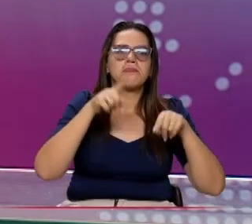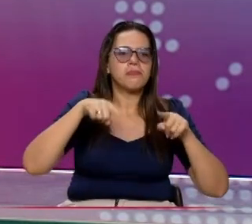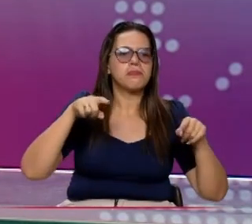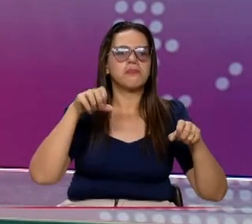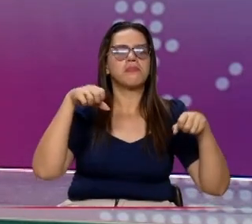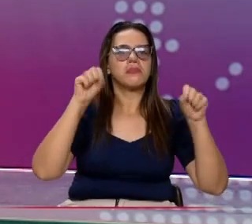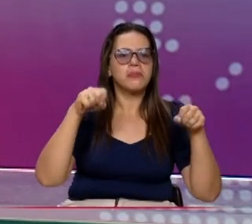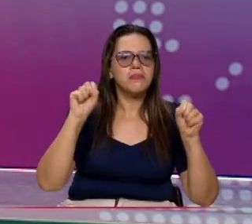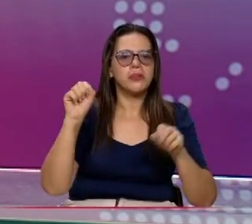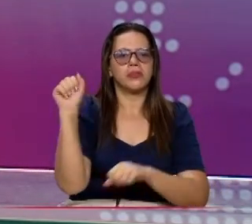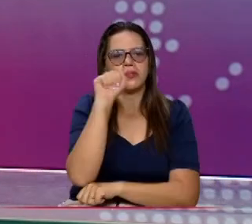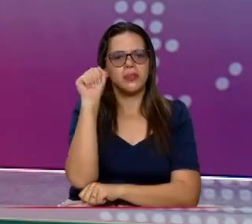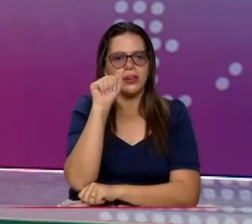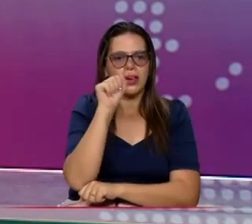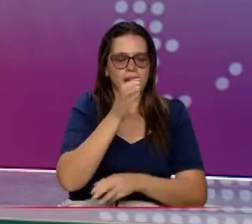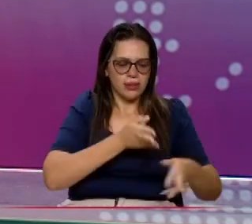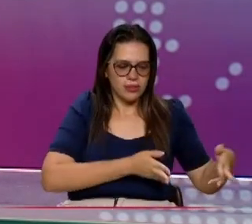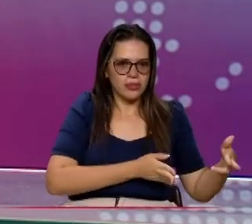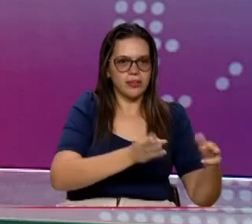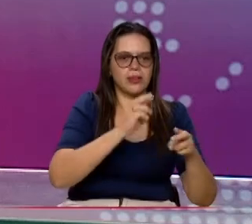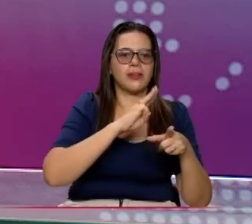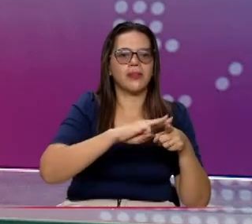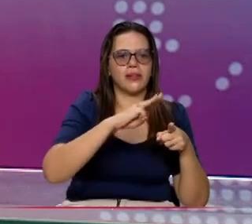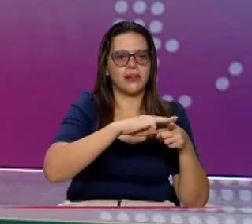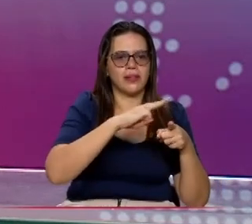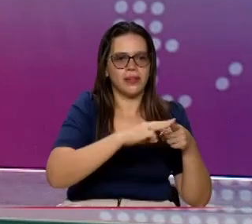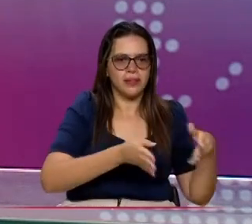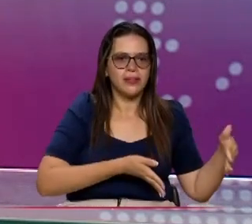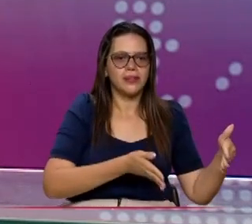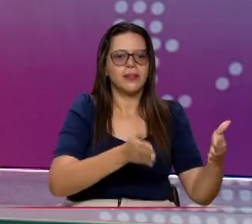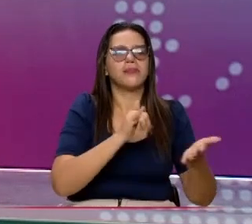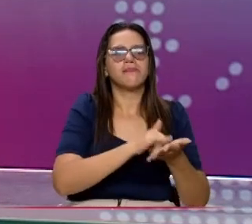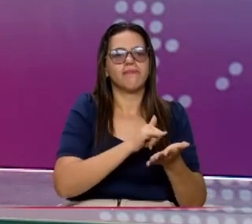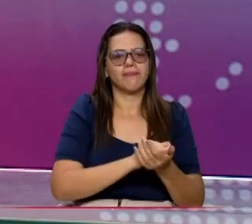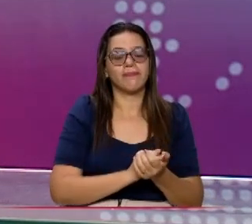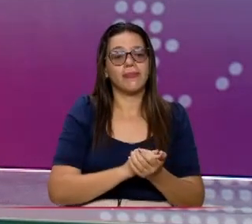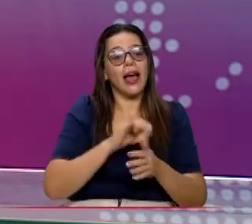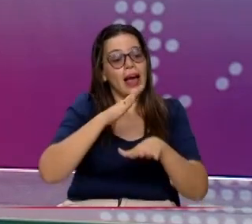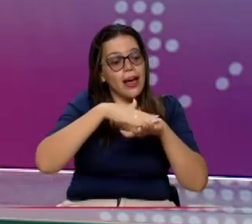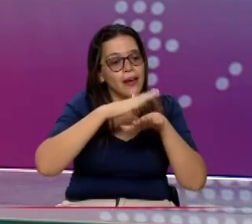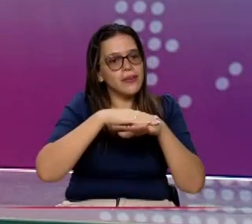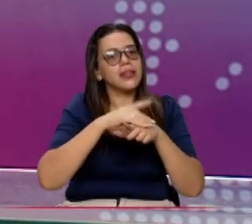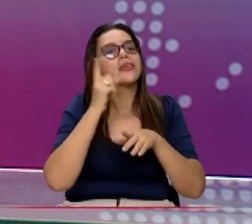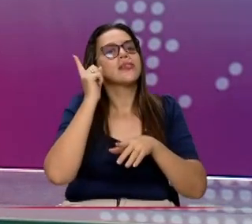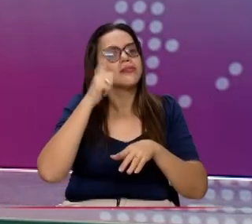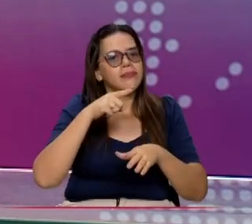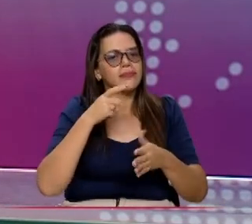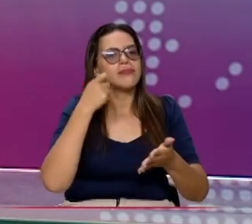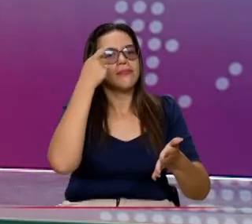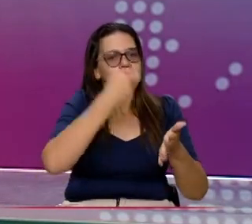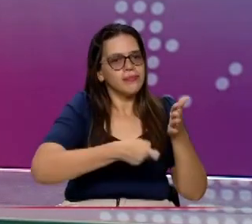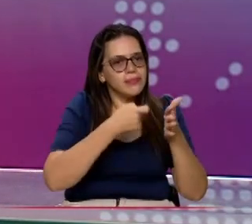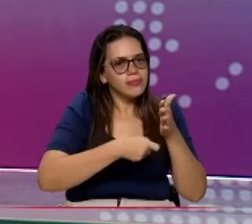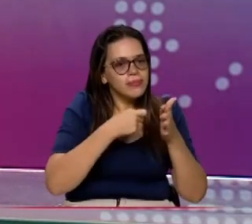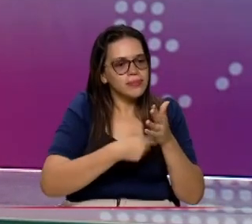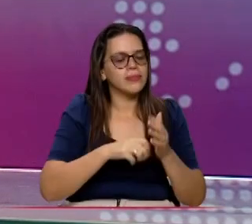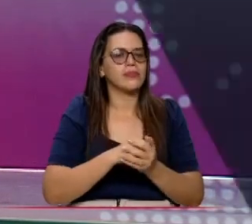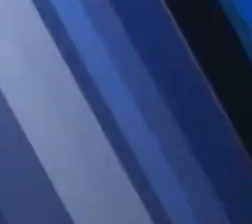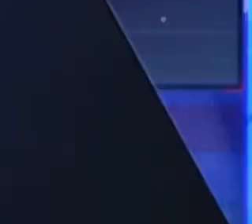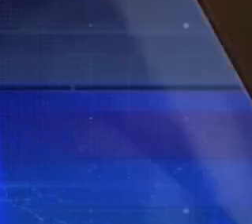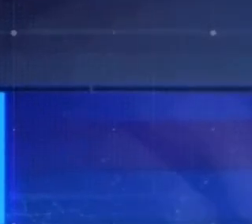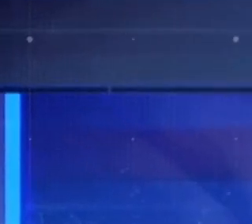advierten que mantendrán los controles y seguirán sancionando a quienes no cumplan las normas. David Aparicio, buenas tardes. ¿Cuál es el panorama en este